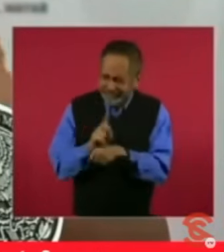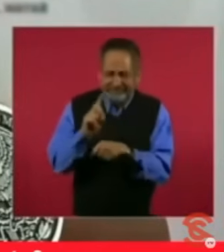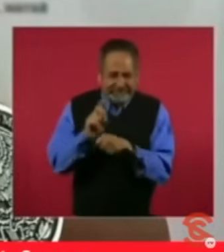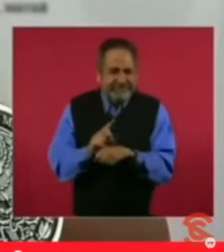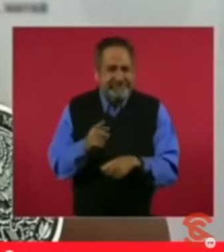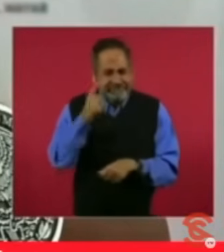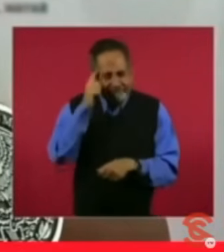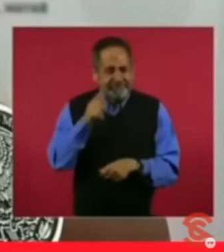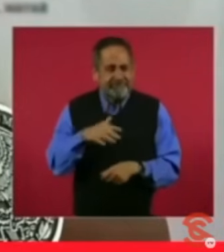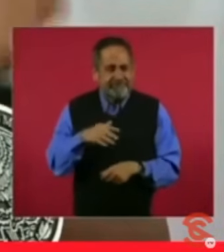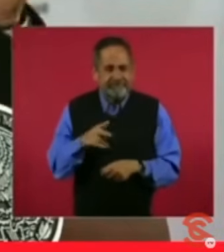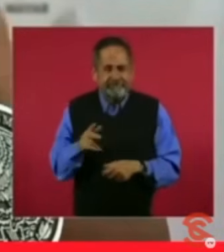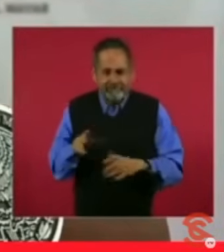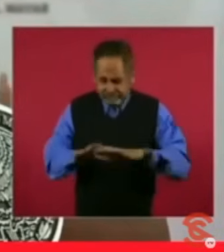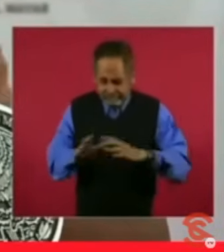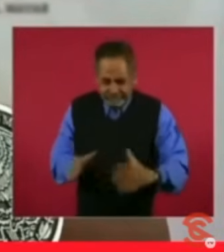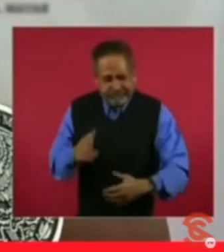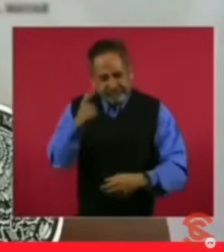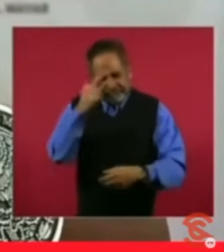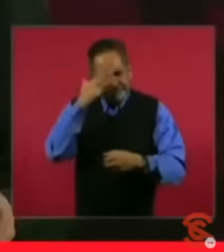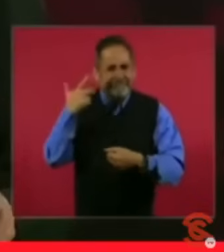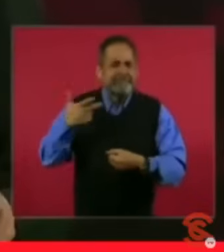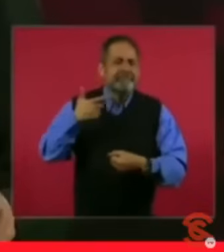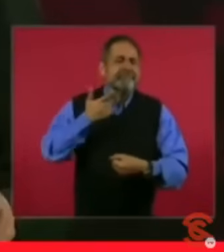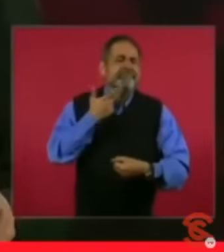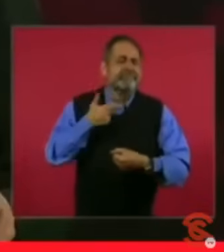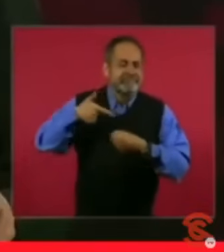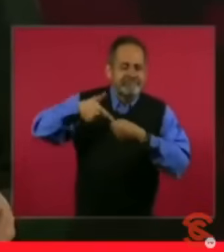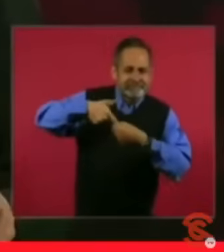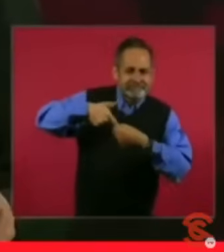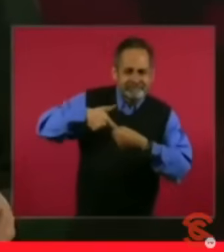80,000 barriles diarios con el huachicol.